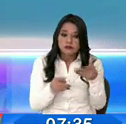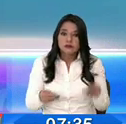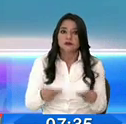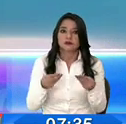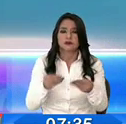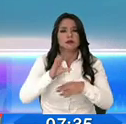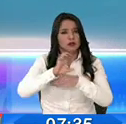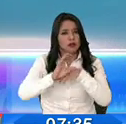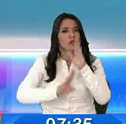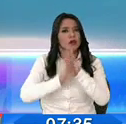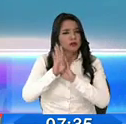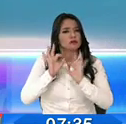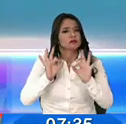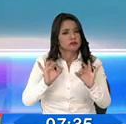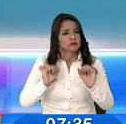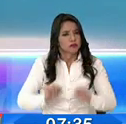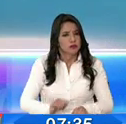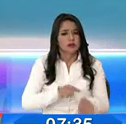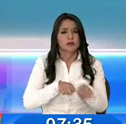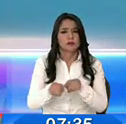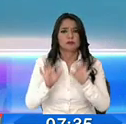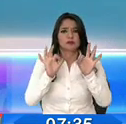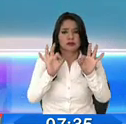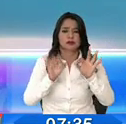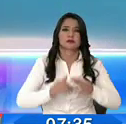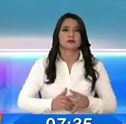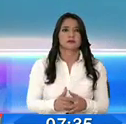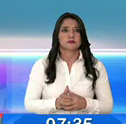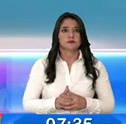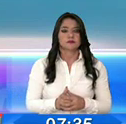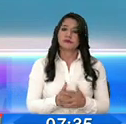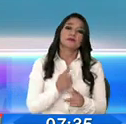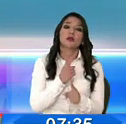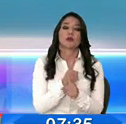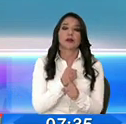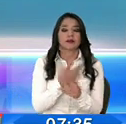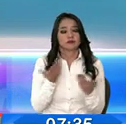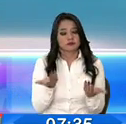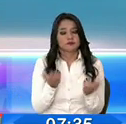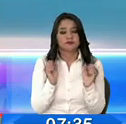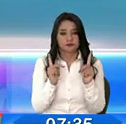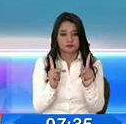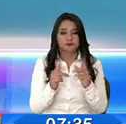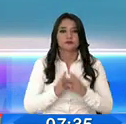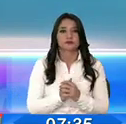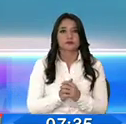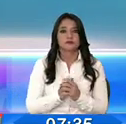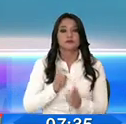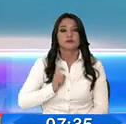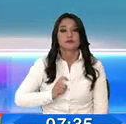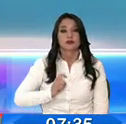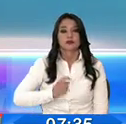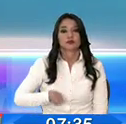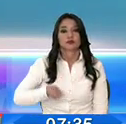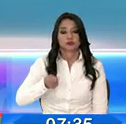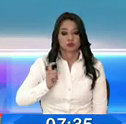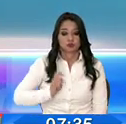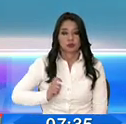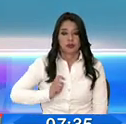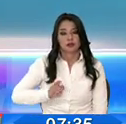que este país sea realmente competitivo y dentro de eso está bueno obviamente hay la cuestión salarial qué